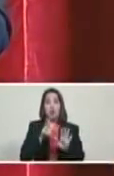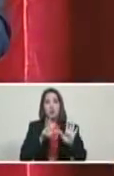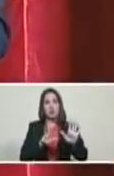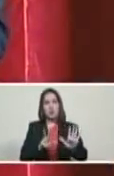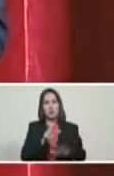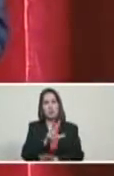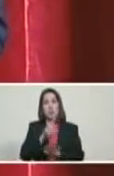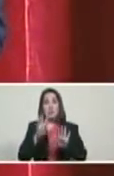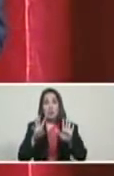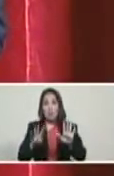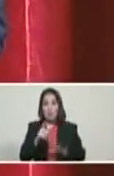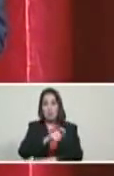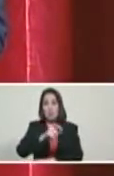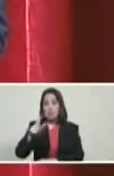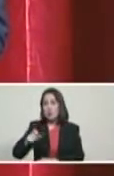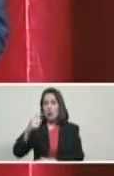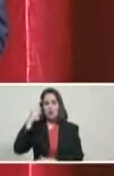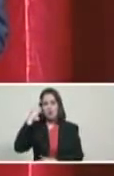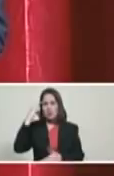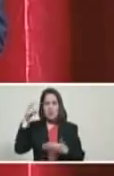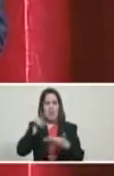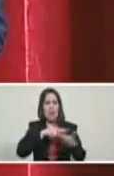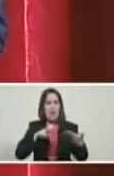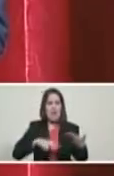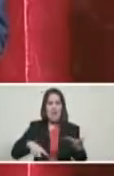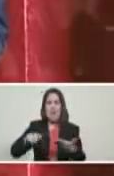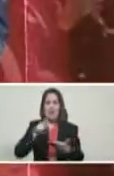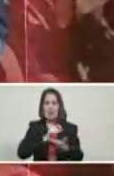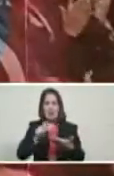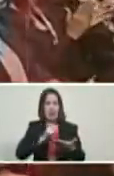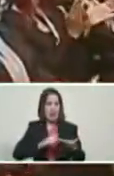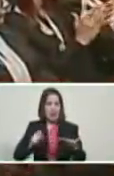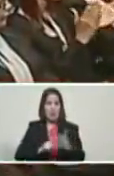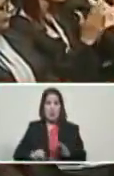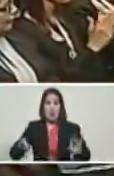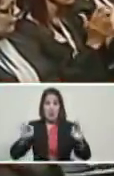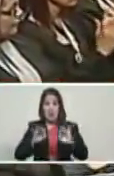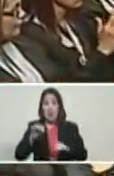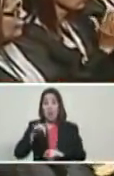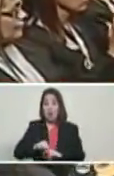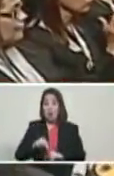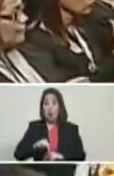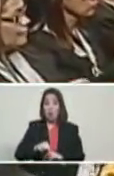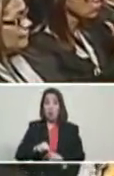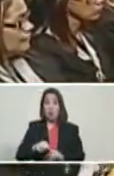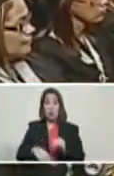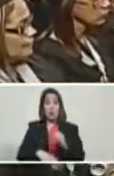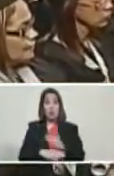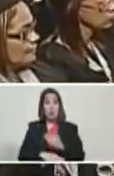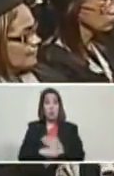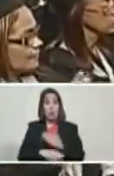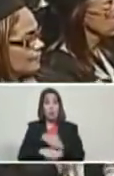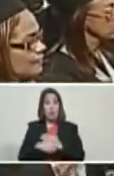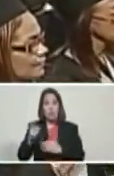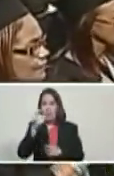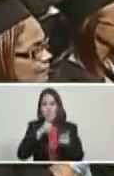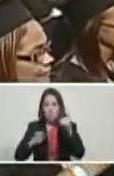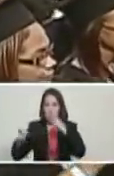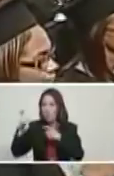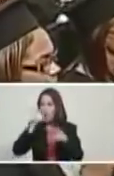1.815.839 compatriotas que no sabían ni leer ni escribir y que aún hoy muchos están siendo